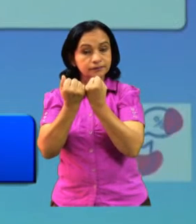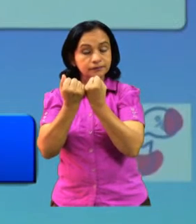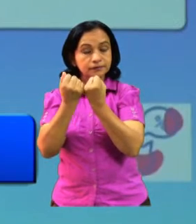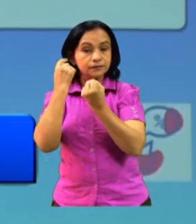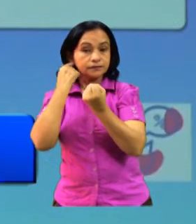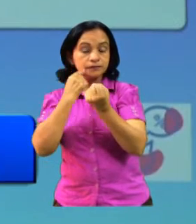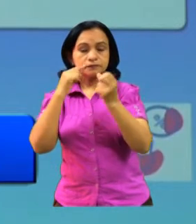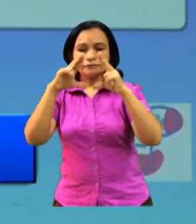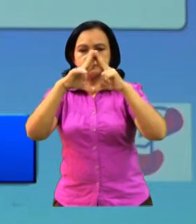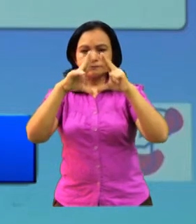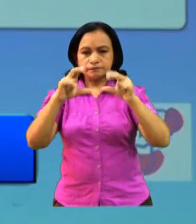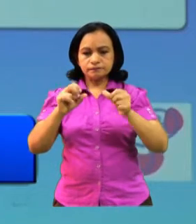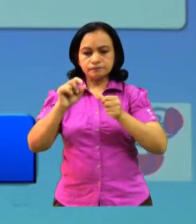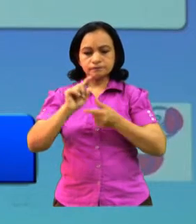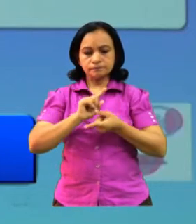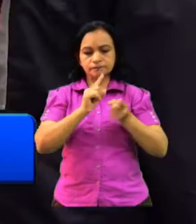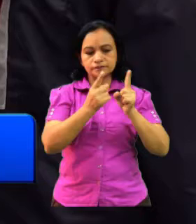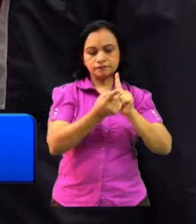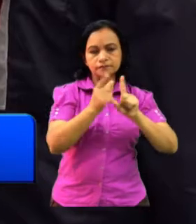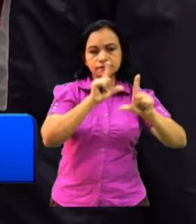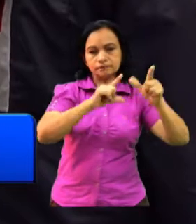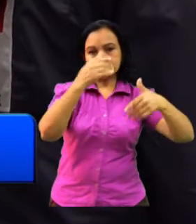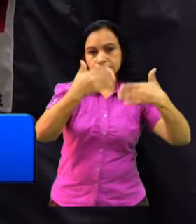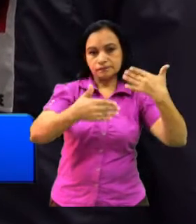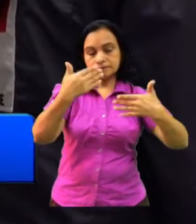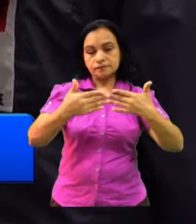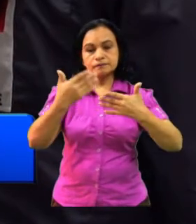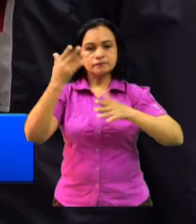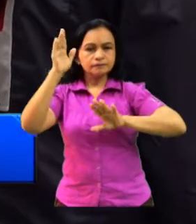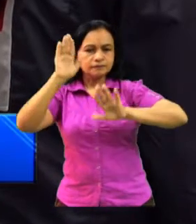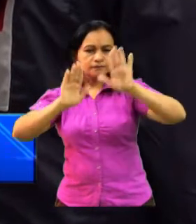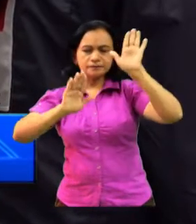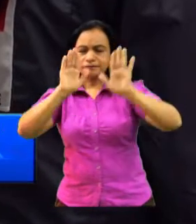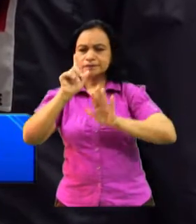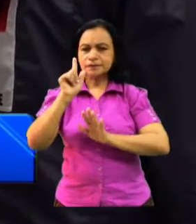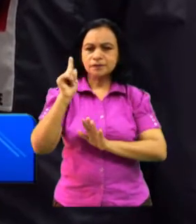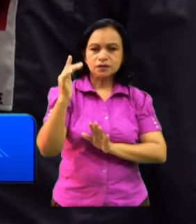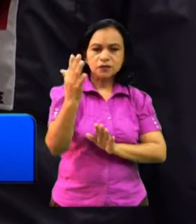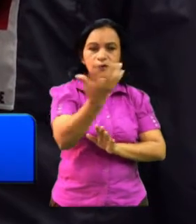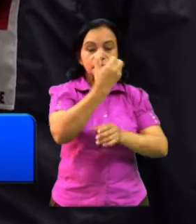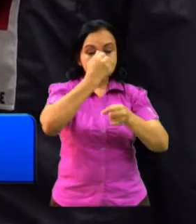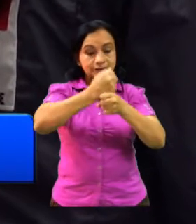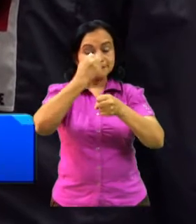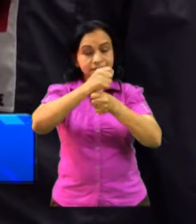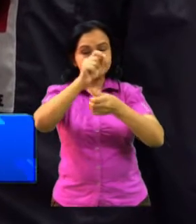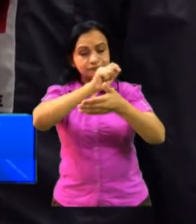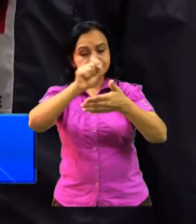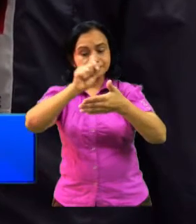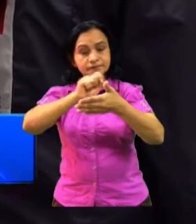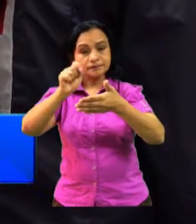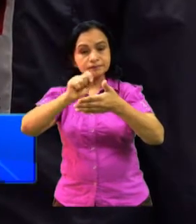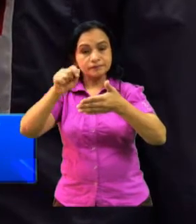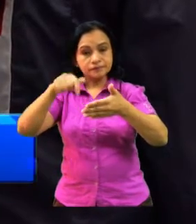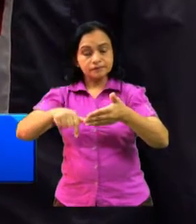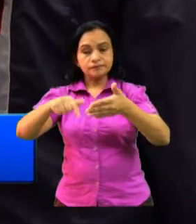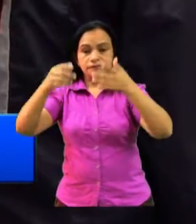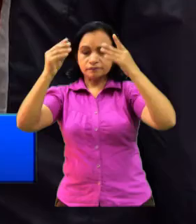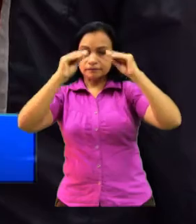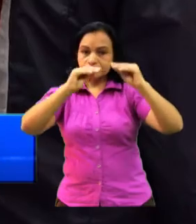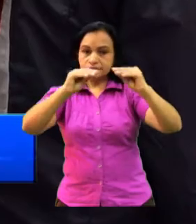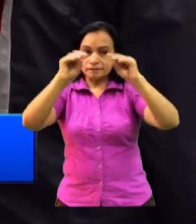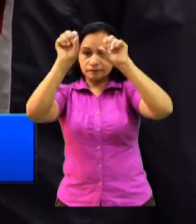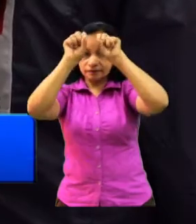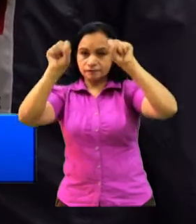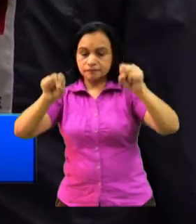de Nicaragua nos las tradujeran al lenguaje de señas. Entonces es importante porque participamos todos en la elaboración y ahora en el proceso de